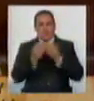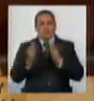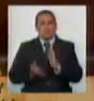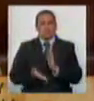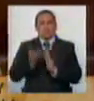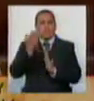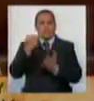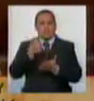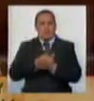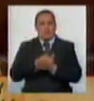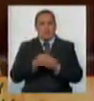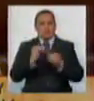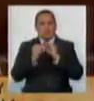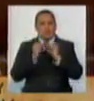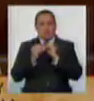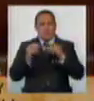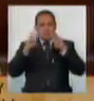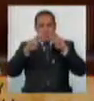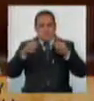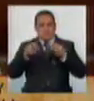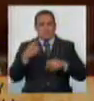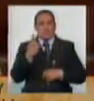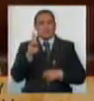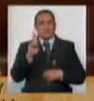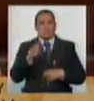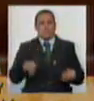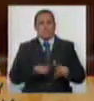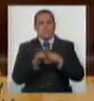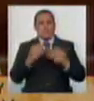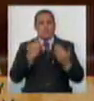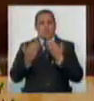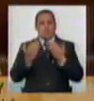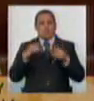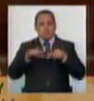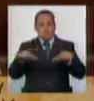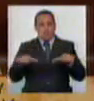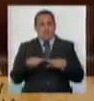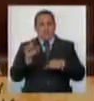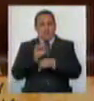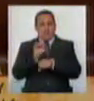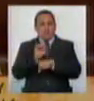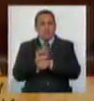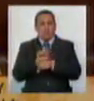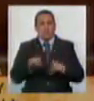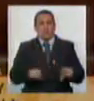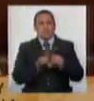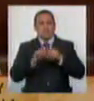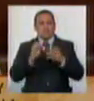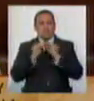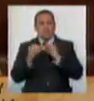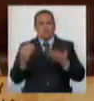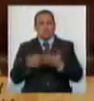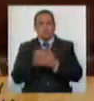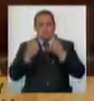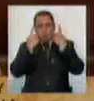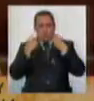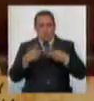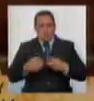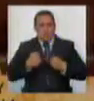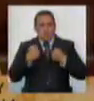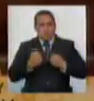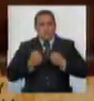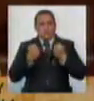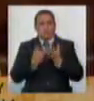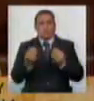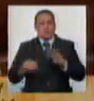para fortalecer la investigación criminal, modernizar su sistema educativo e implementar nuevos mecanismos de lucha contra